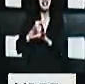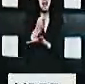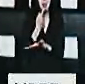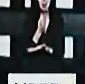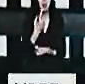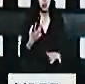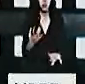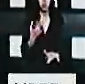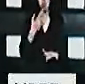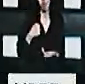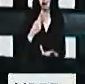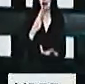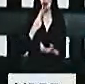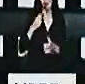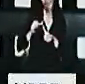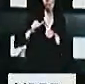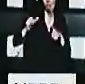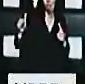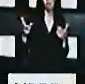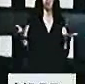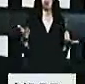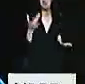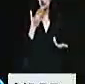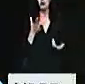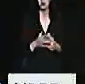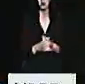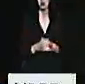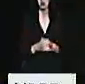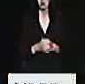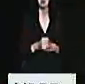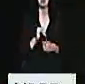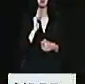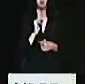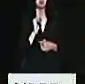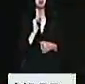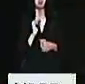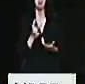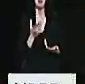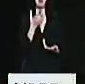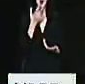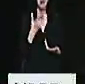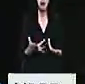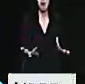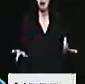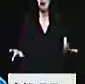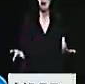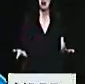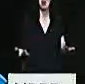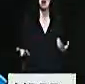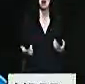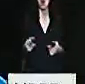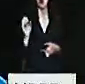en el hospital y vivo a 6 kilómetros. Cuando hay plataformas que te lo podrían hacer llegar, sin ningún problema. Claro, ¿por qué no me los hacen llegar a través del mercado? O yo retirarlo